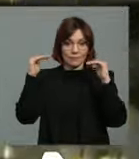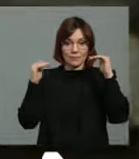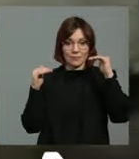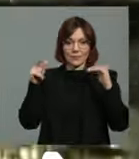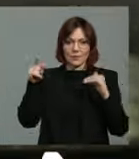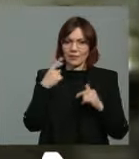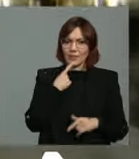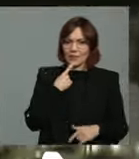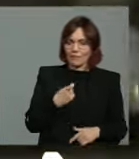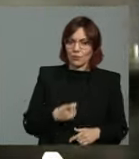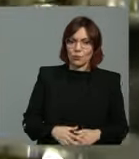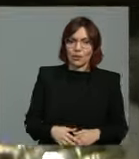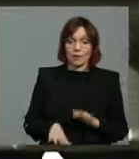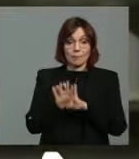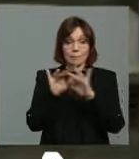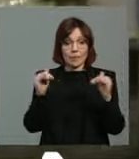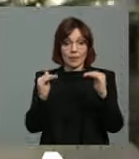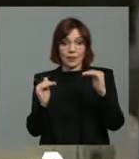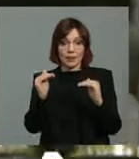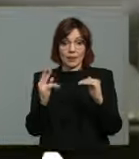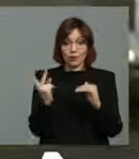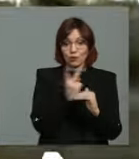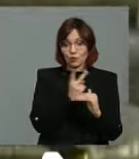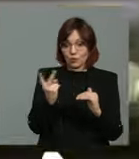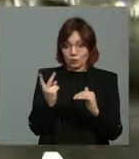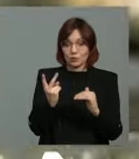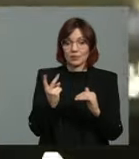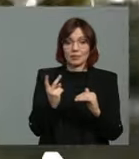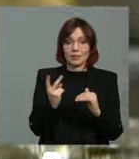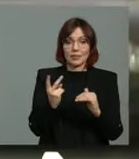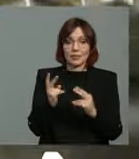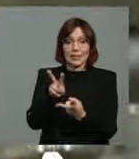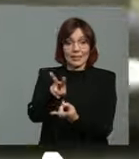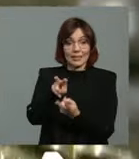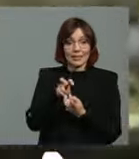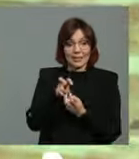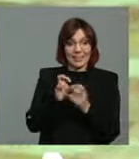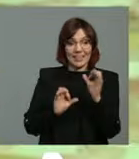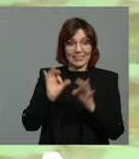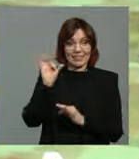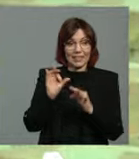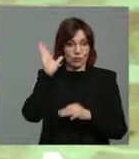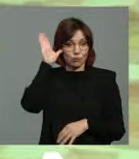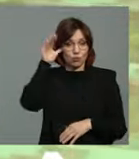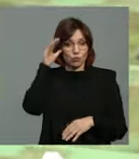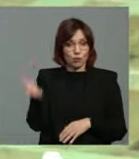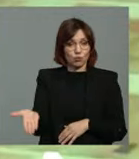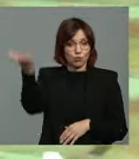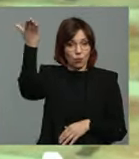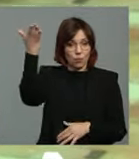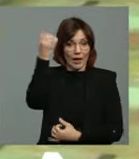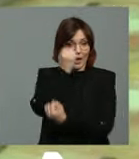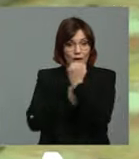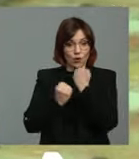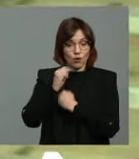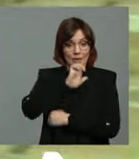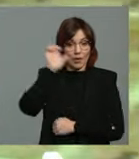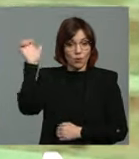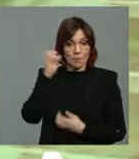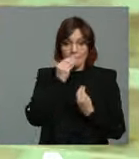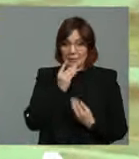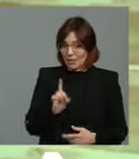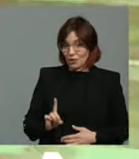mantener lo más equilibrada posible por tanto mantener los tipos muy altos demasiado tiempo no es bueno tampoco para la economía de la zona Euro